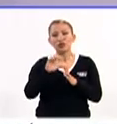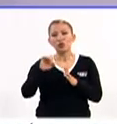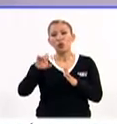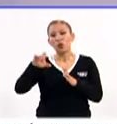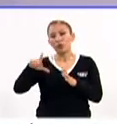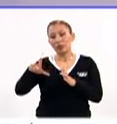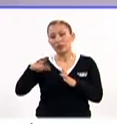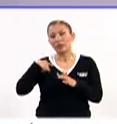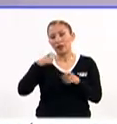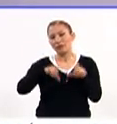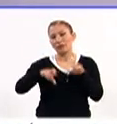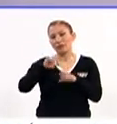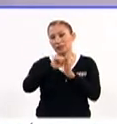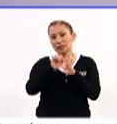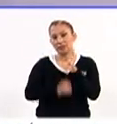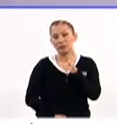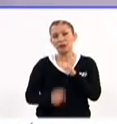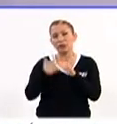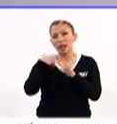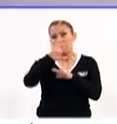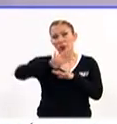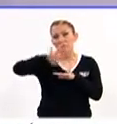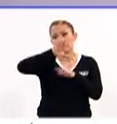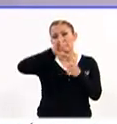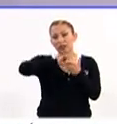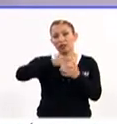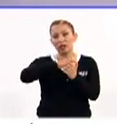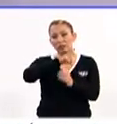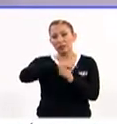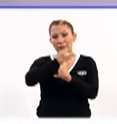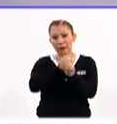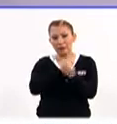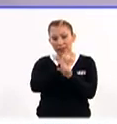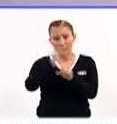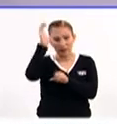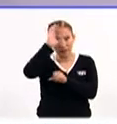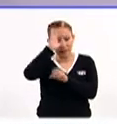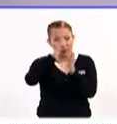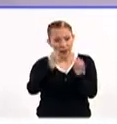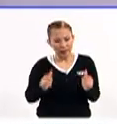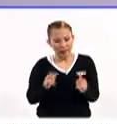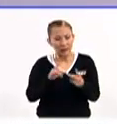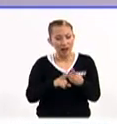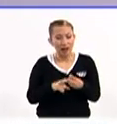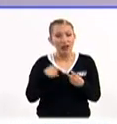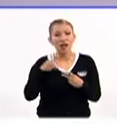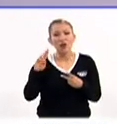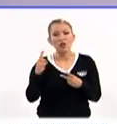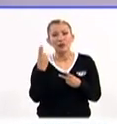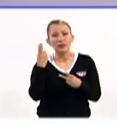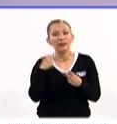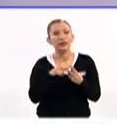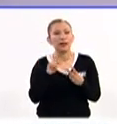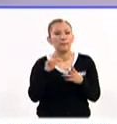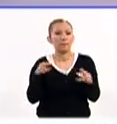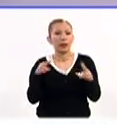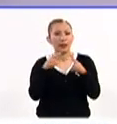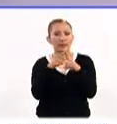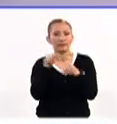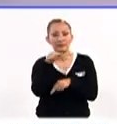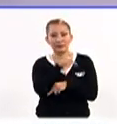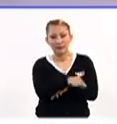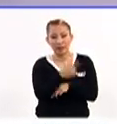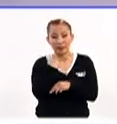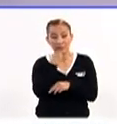Cole del Laboratorio de Sistemas Atmosféricos del Centro Nacional para la Investigación Científica de Francia y la Universidad de París,